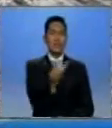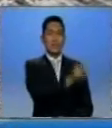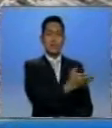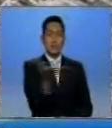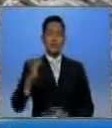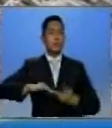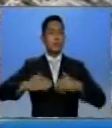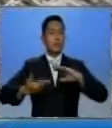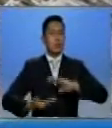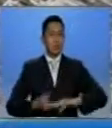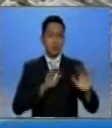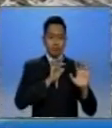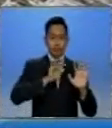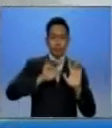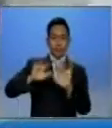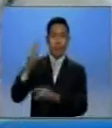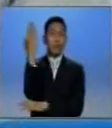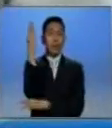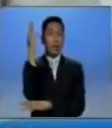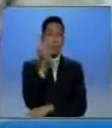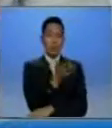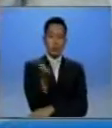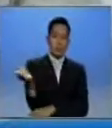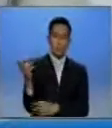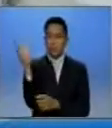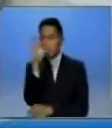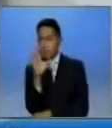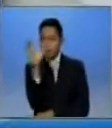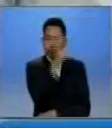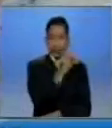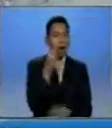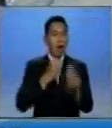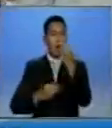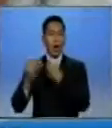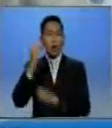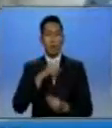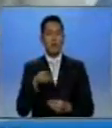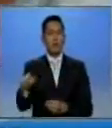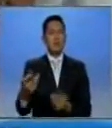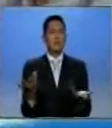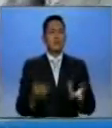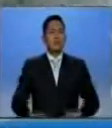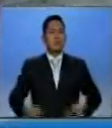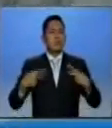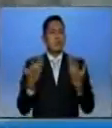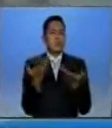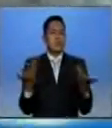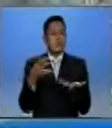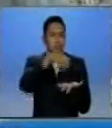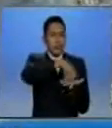las comunidades de Manzano y tú pertenecientes a la provincia de